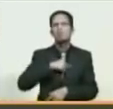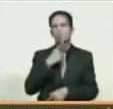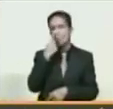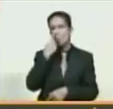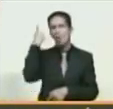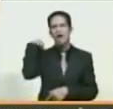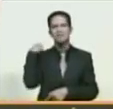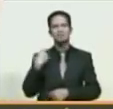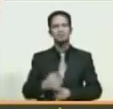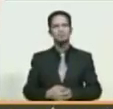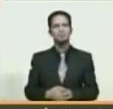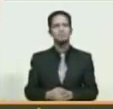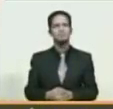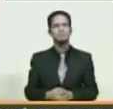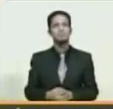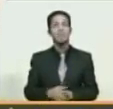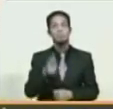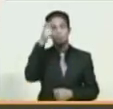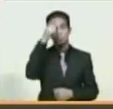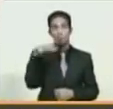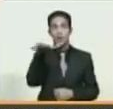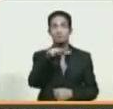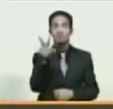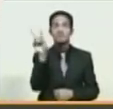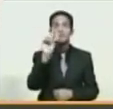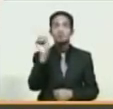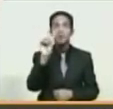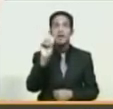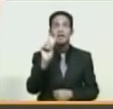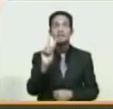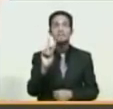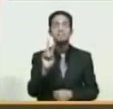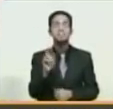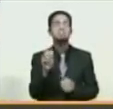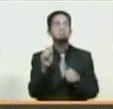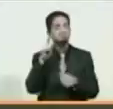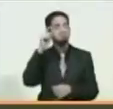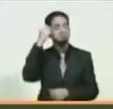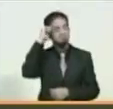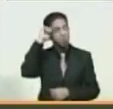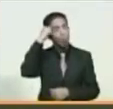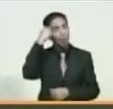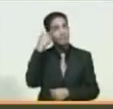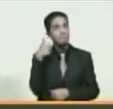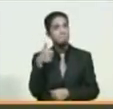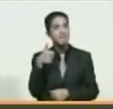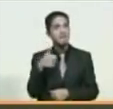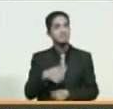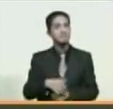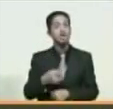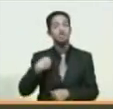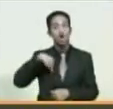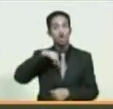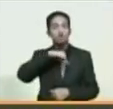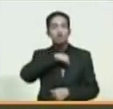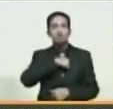año. El pueblo de Venezuela muy bien lo recuerda. Estábamos en